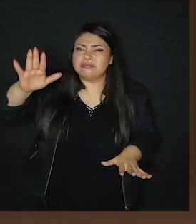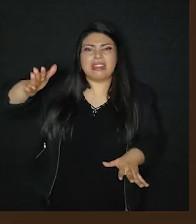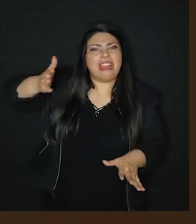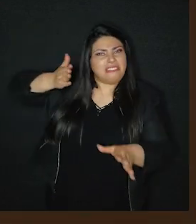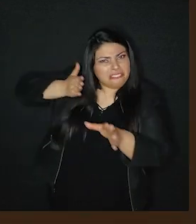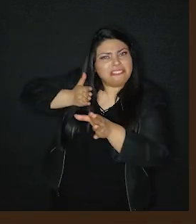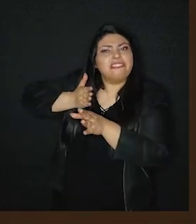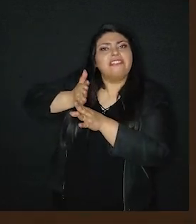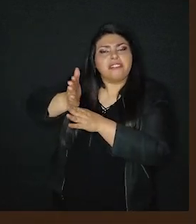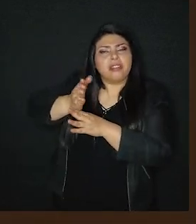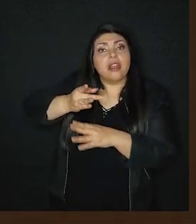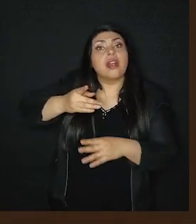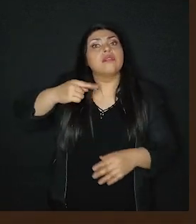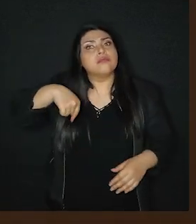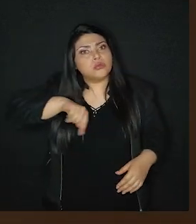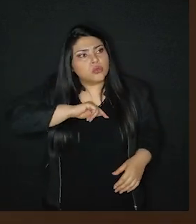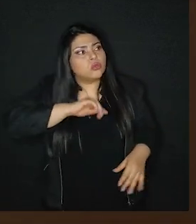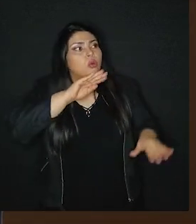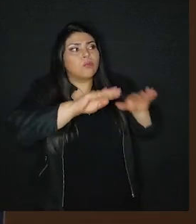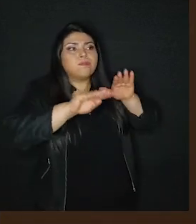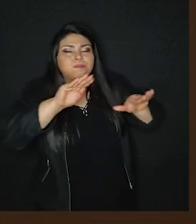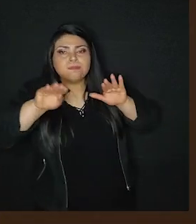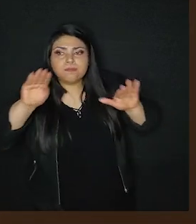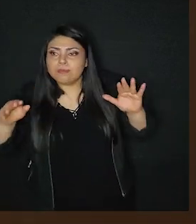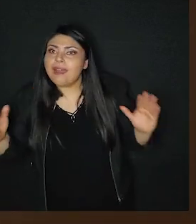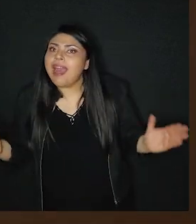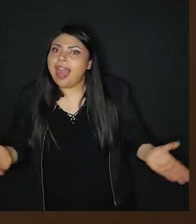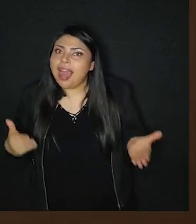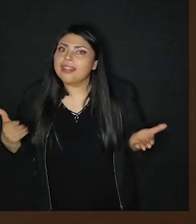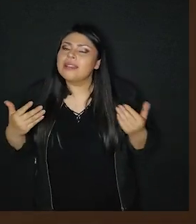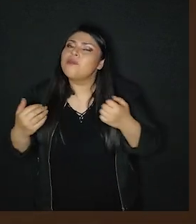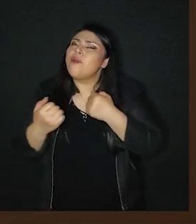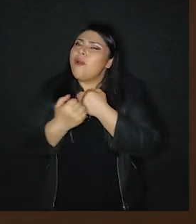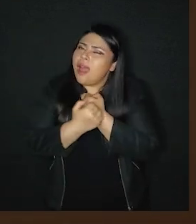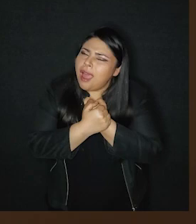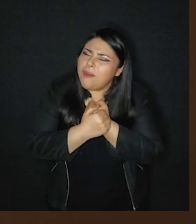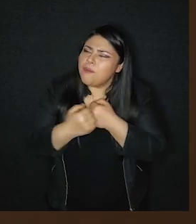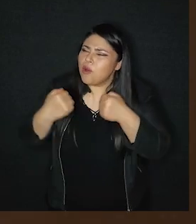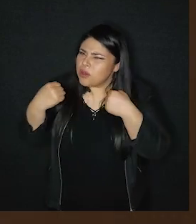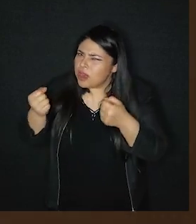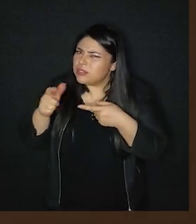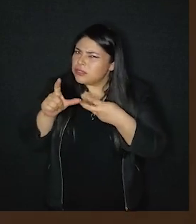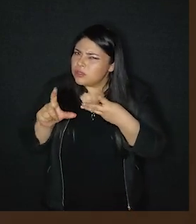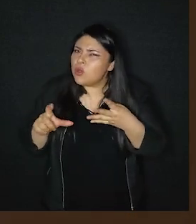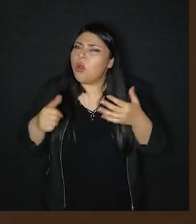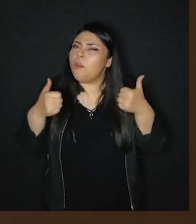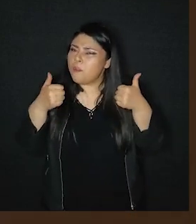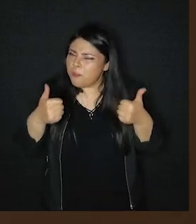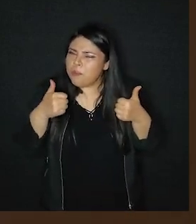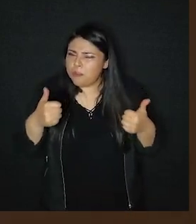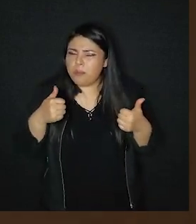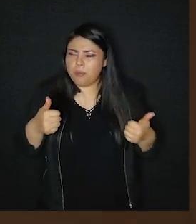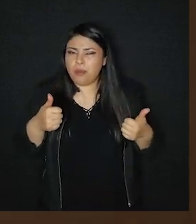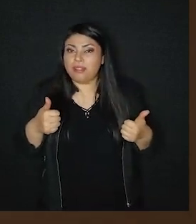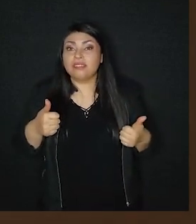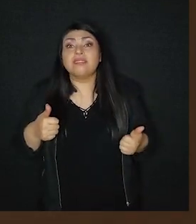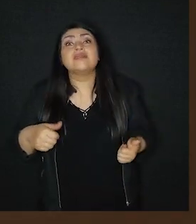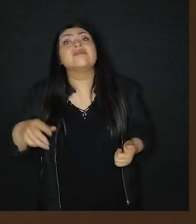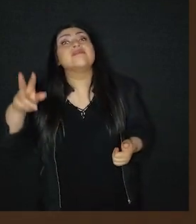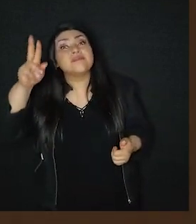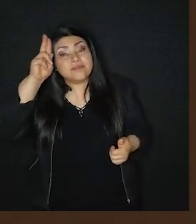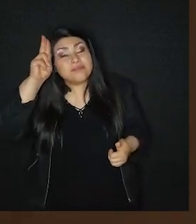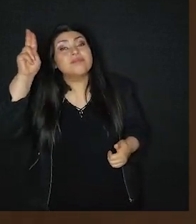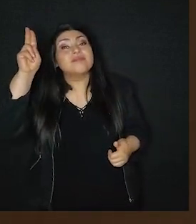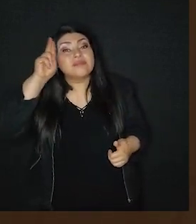consideremos como estimularnos unos a otros al amor y a las buenas obras No dejando